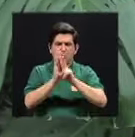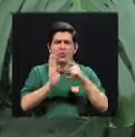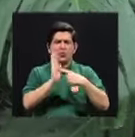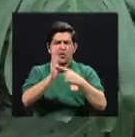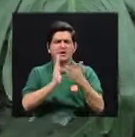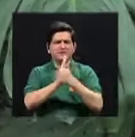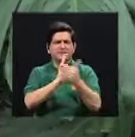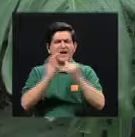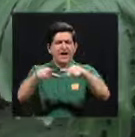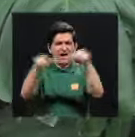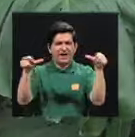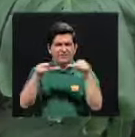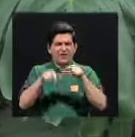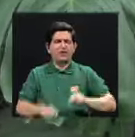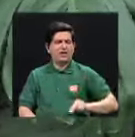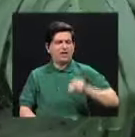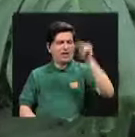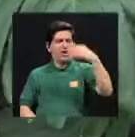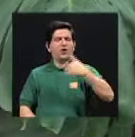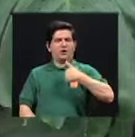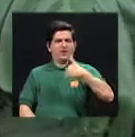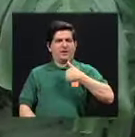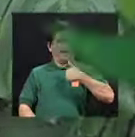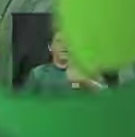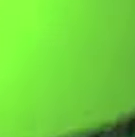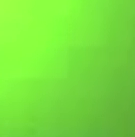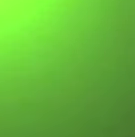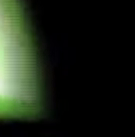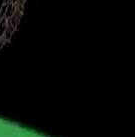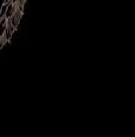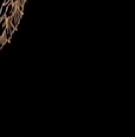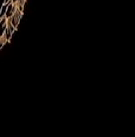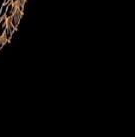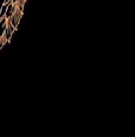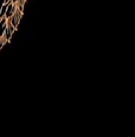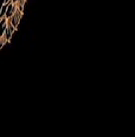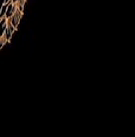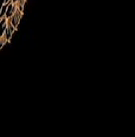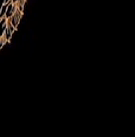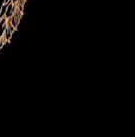video que rescata el talento local de la zona norte.